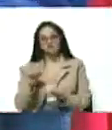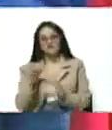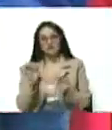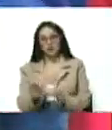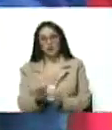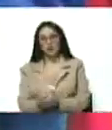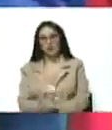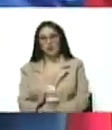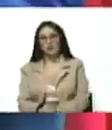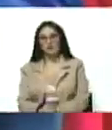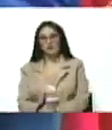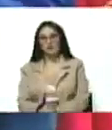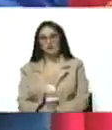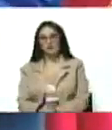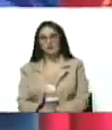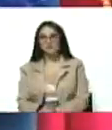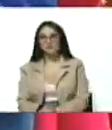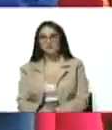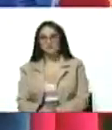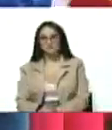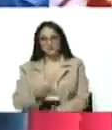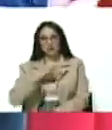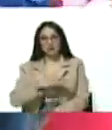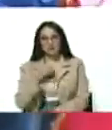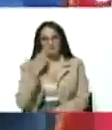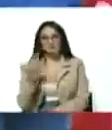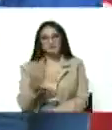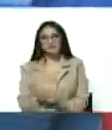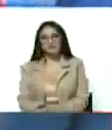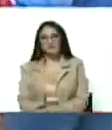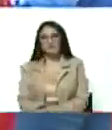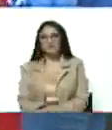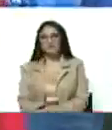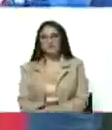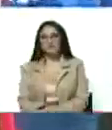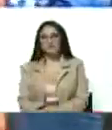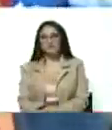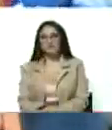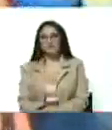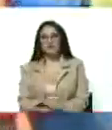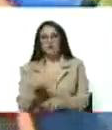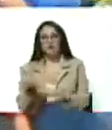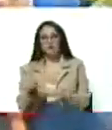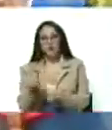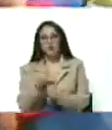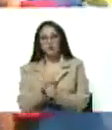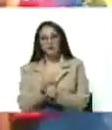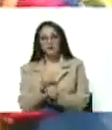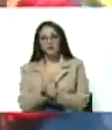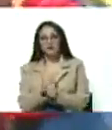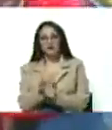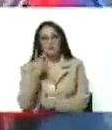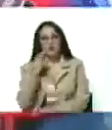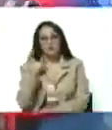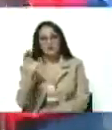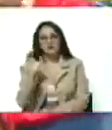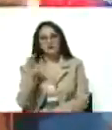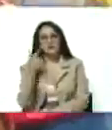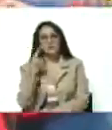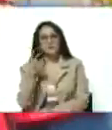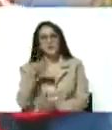hermano, estamos seguros. Ahí está. Y nos convoca el trabajo por la patria y por la